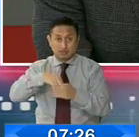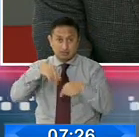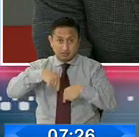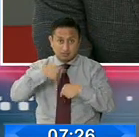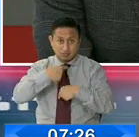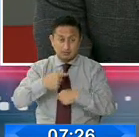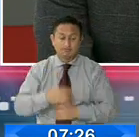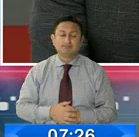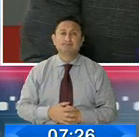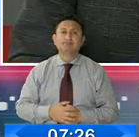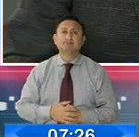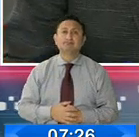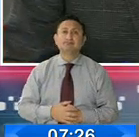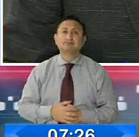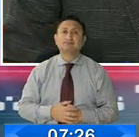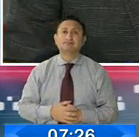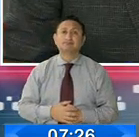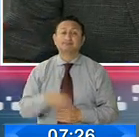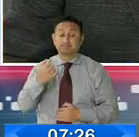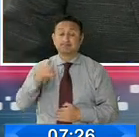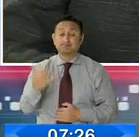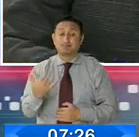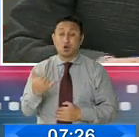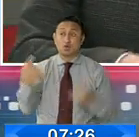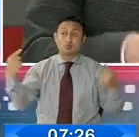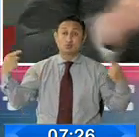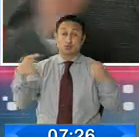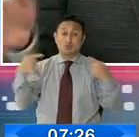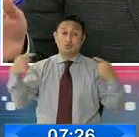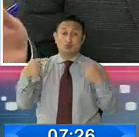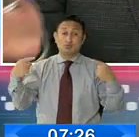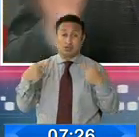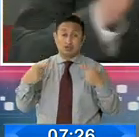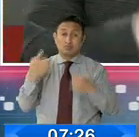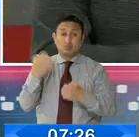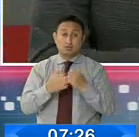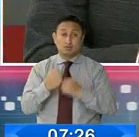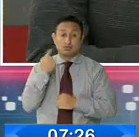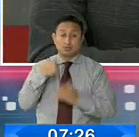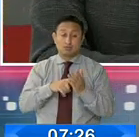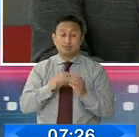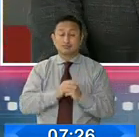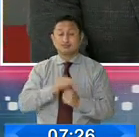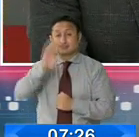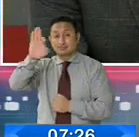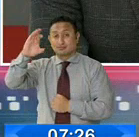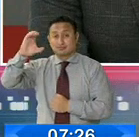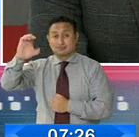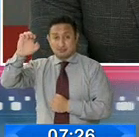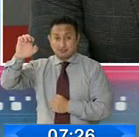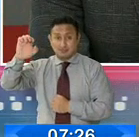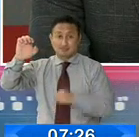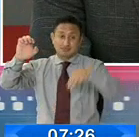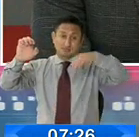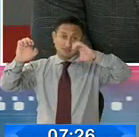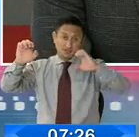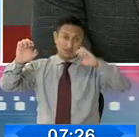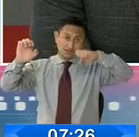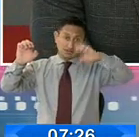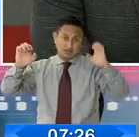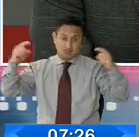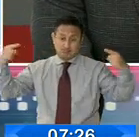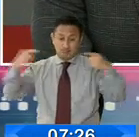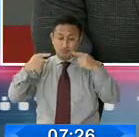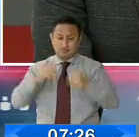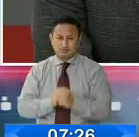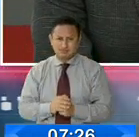decidirá. Es muy grave la pugna que se ha dado dentro del TCE, dentro del CNE. ¿Por qué se da esto? ¿Qué interpretación cuando